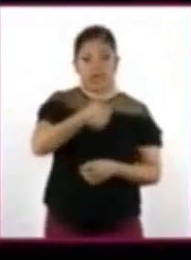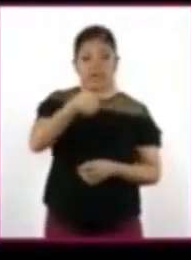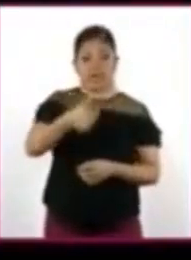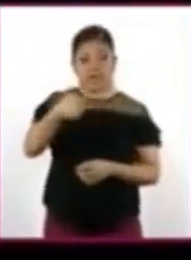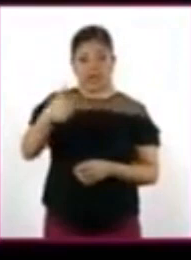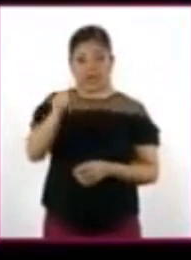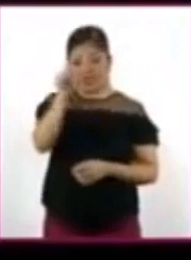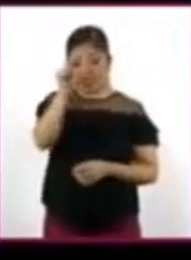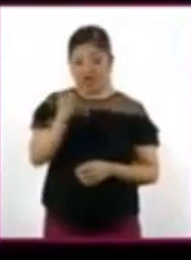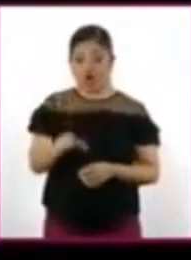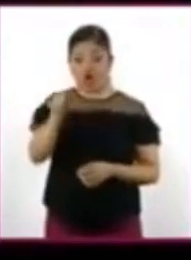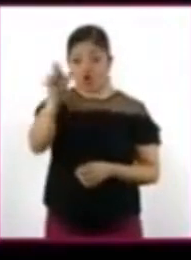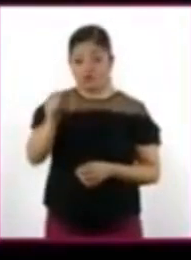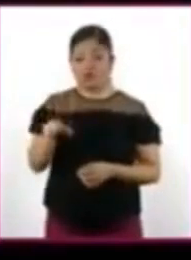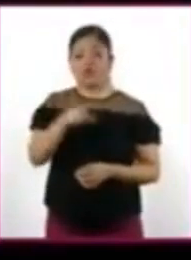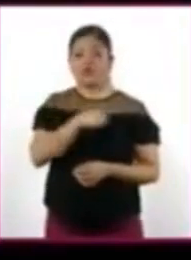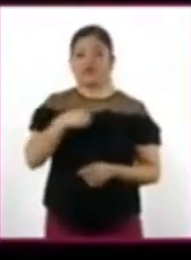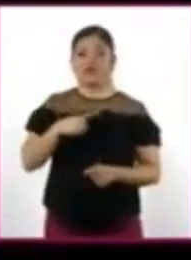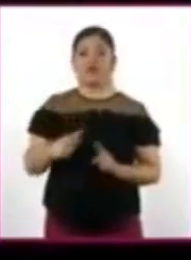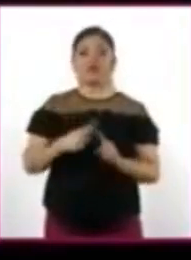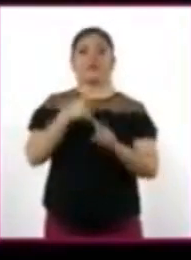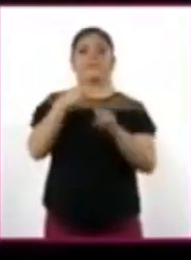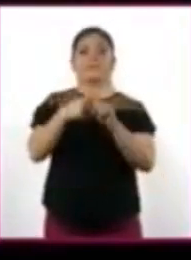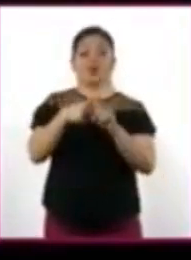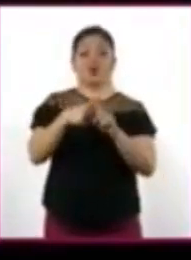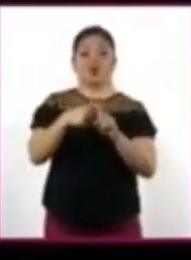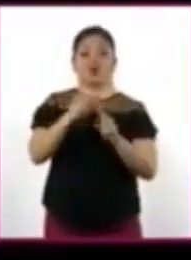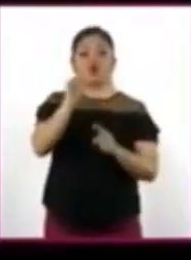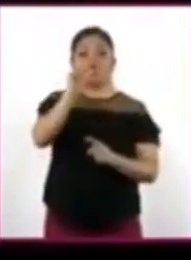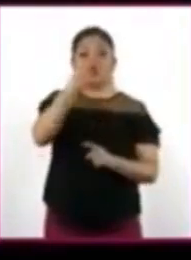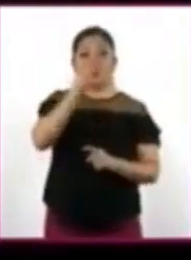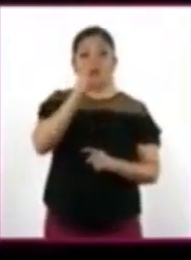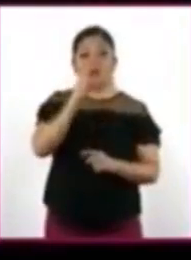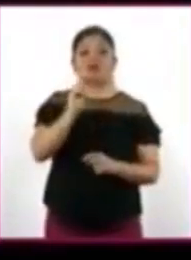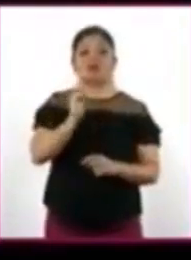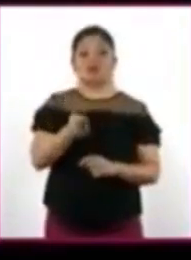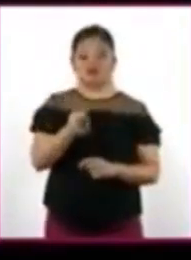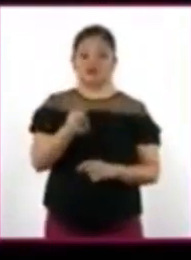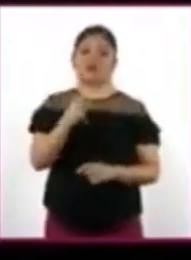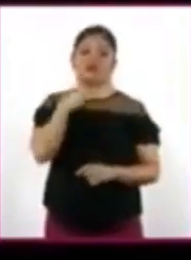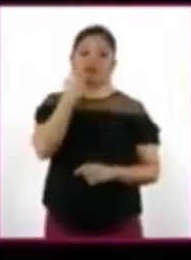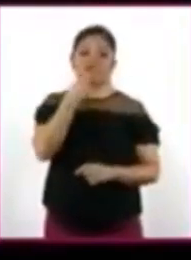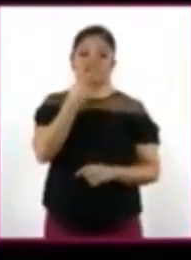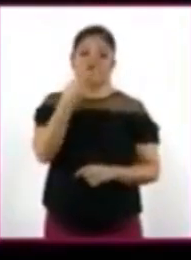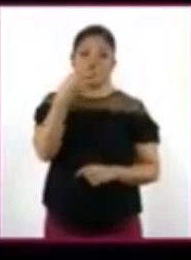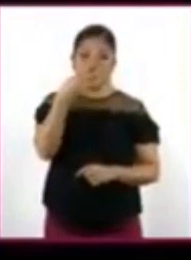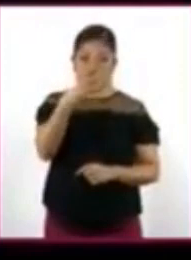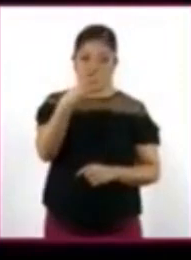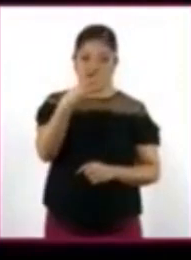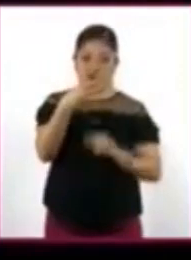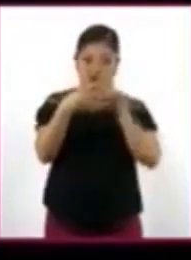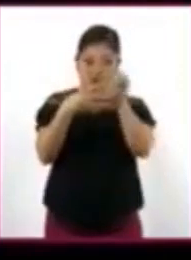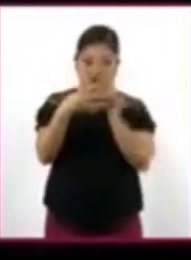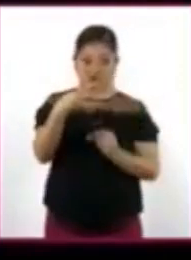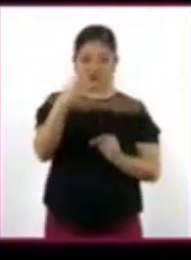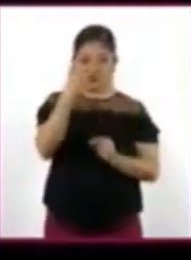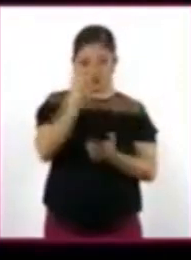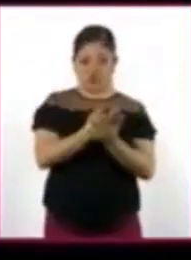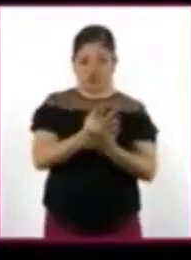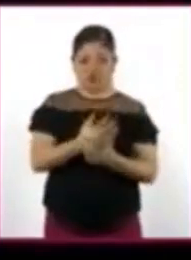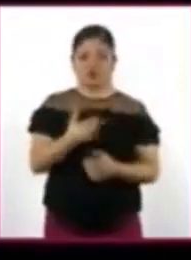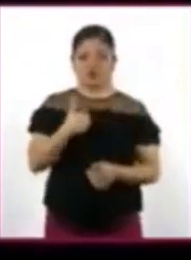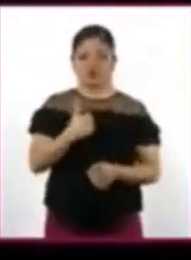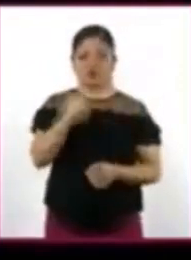estas columnas hay que multiplicarla por la cantidad de bloques, que en este caso eran 4. Entonces tenemos x menos 1 por